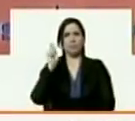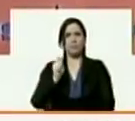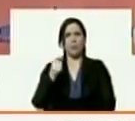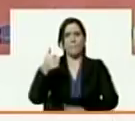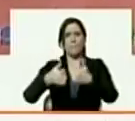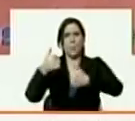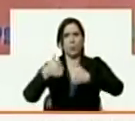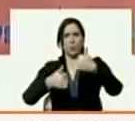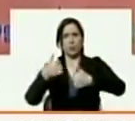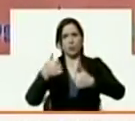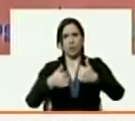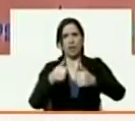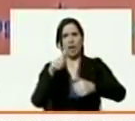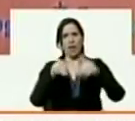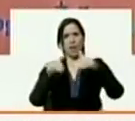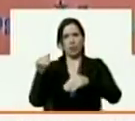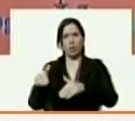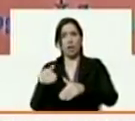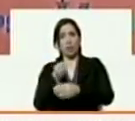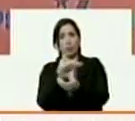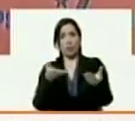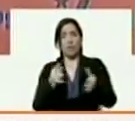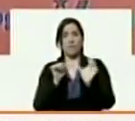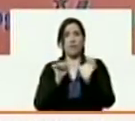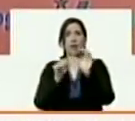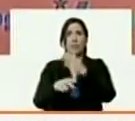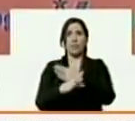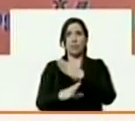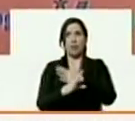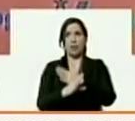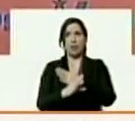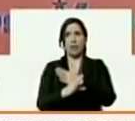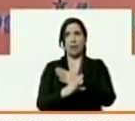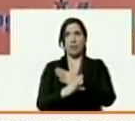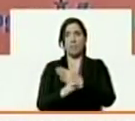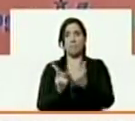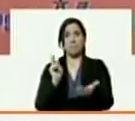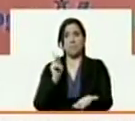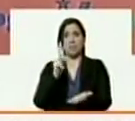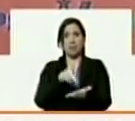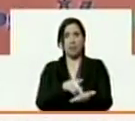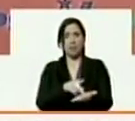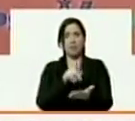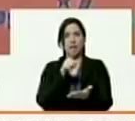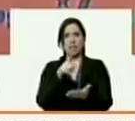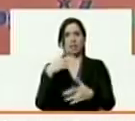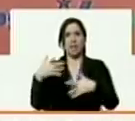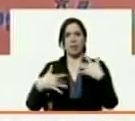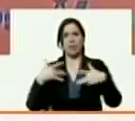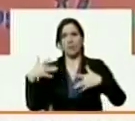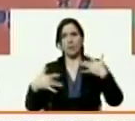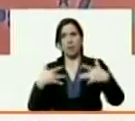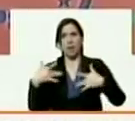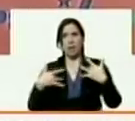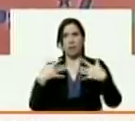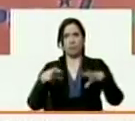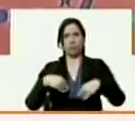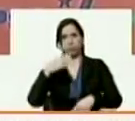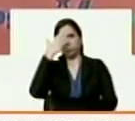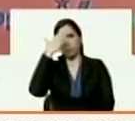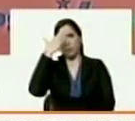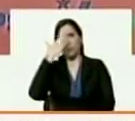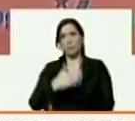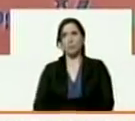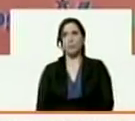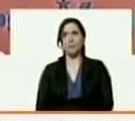ustedes se van a mantener su presencia en este tipo de actividades, tomando en cuenta que